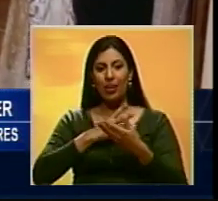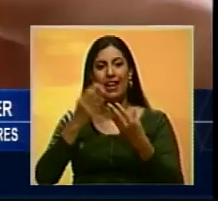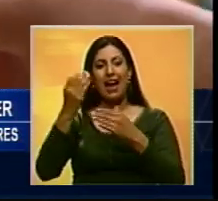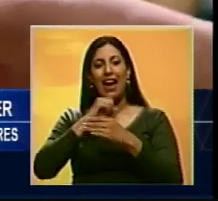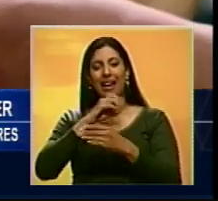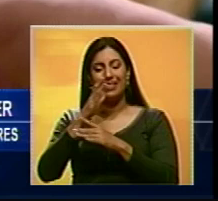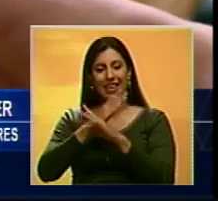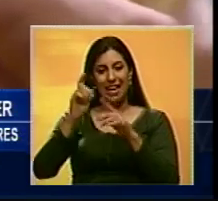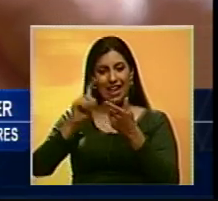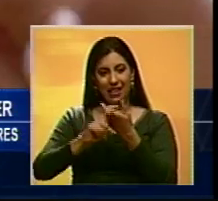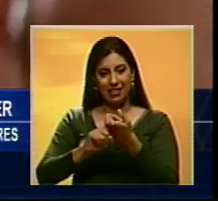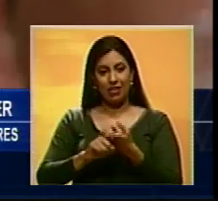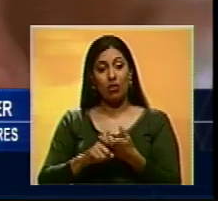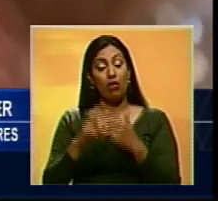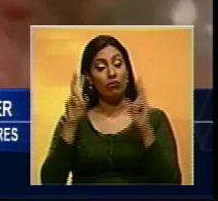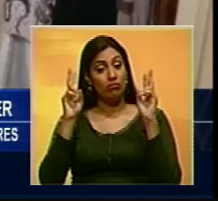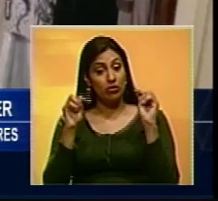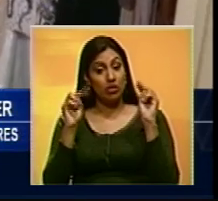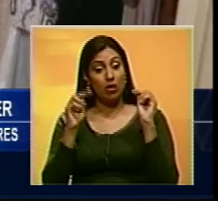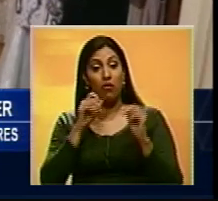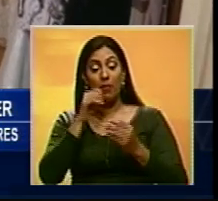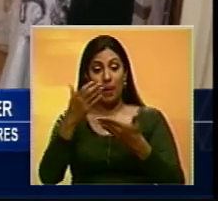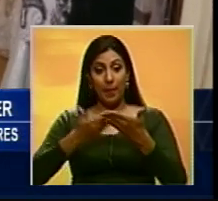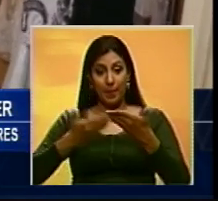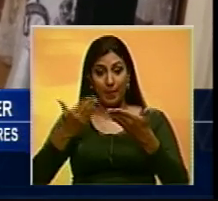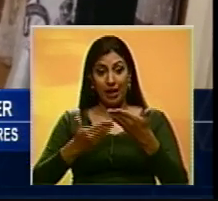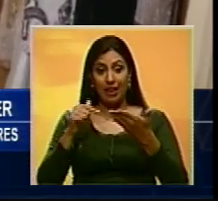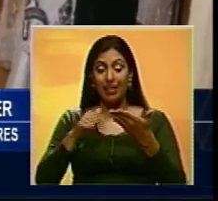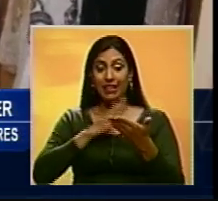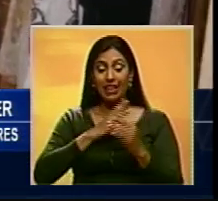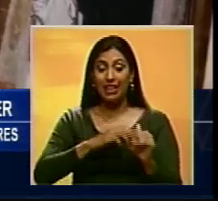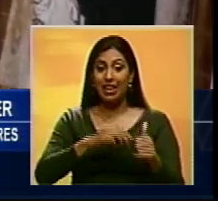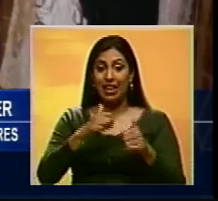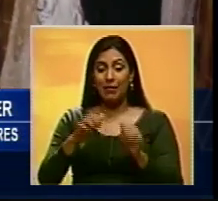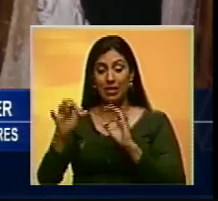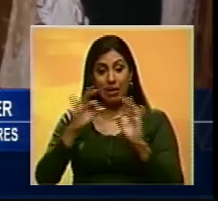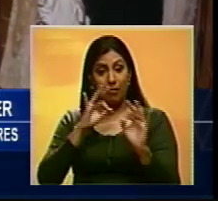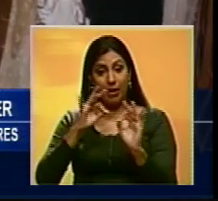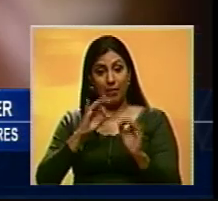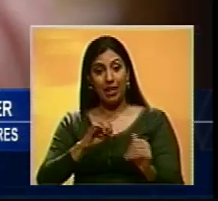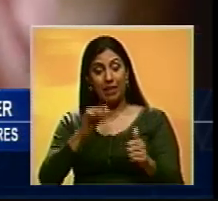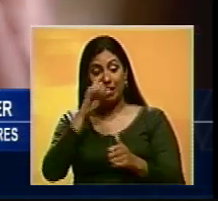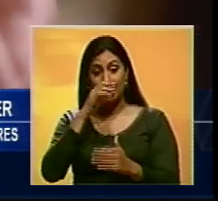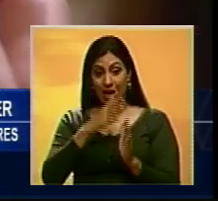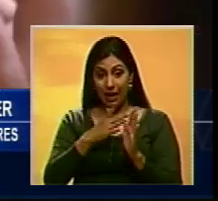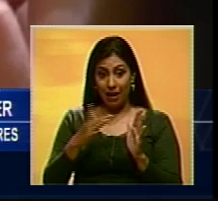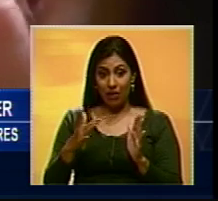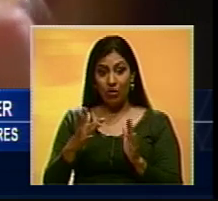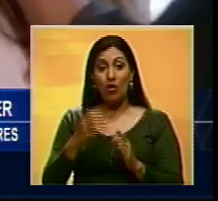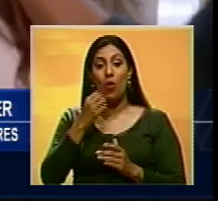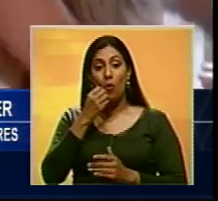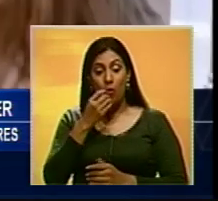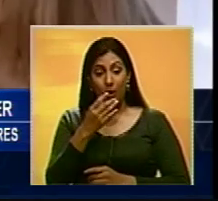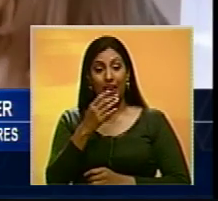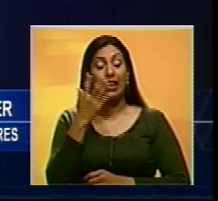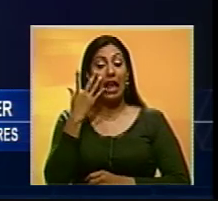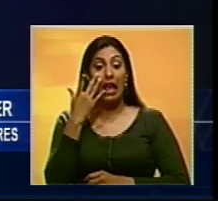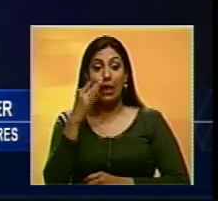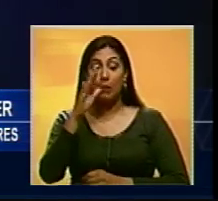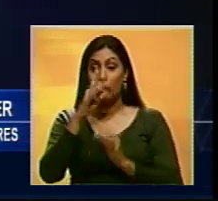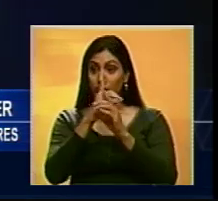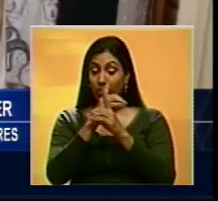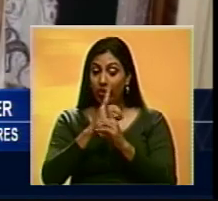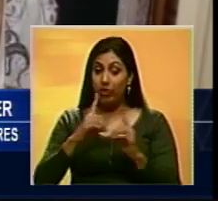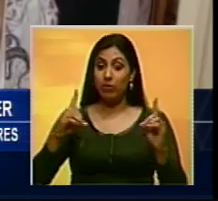acuerdo prenupcial. Según TMZ, el documento que ellos comenzaron a preparar a inicios de este año indica que en caso de terminar